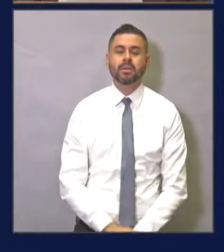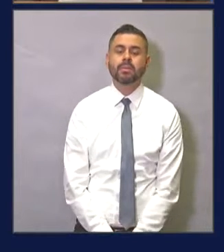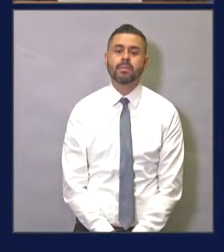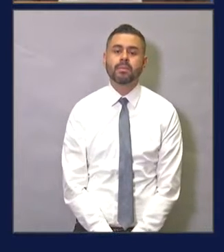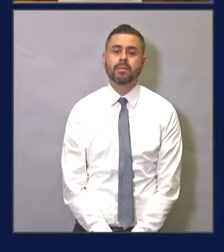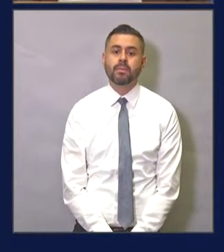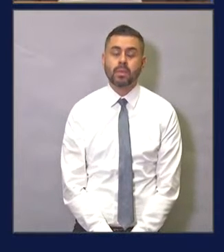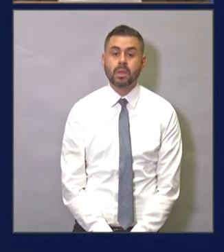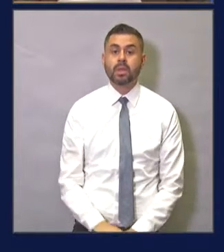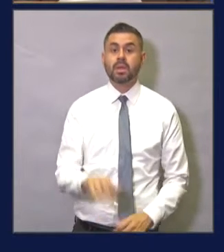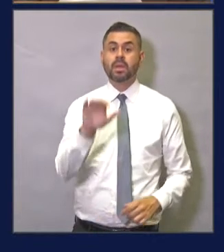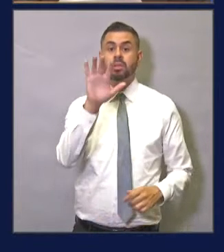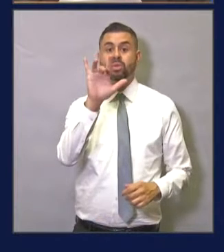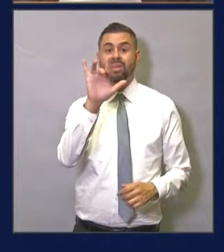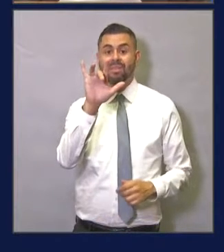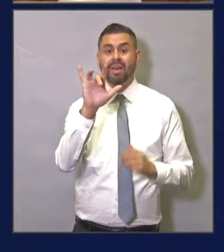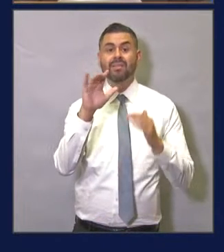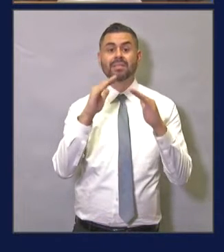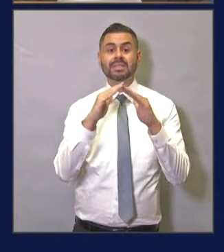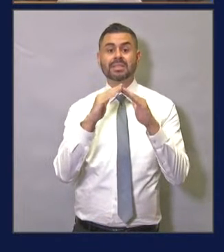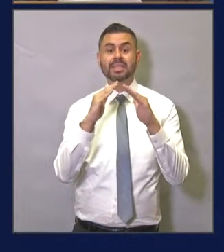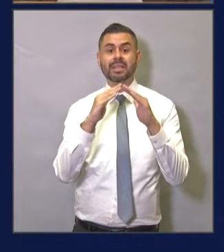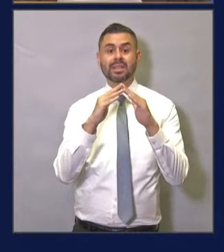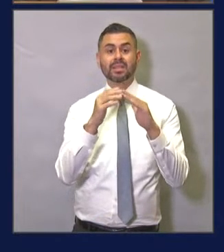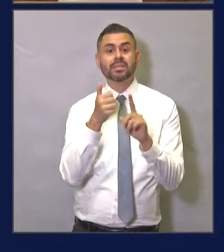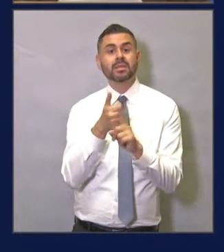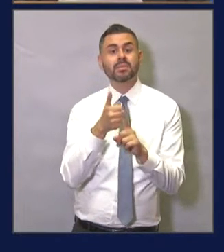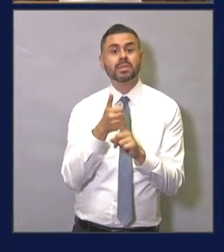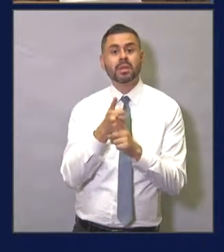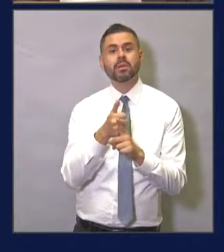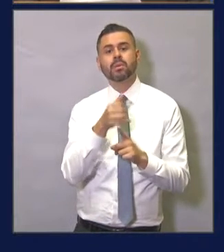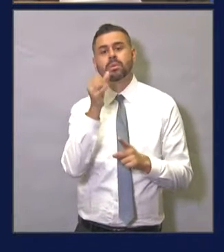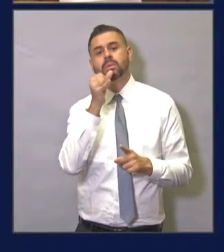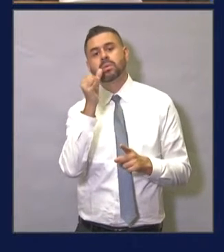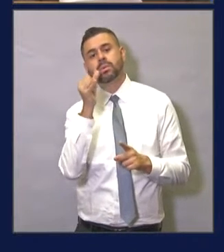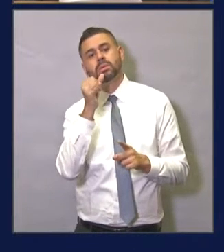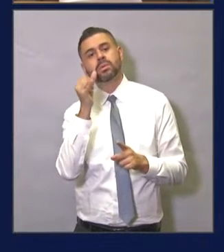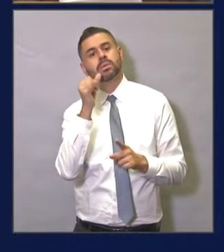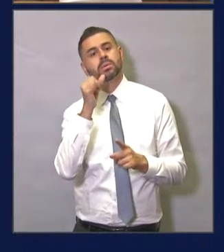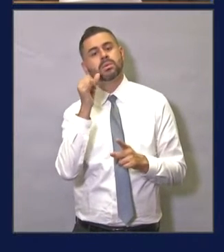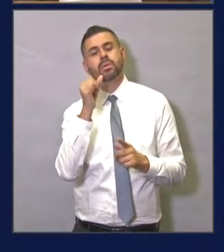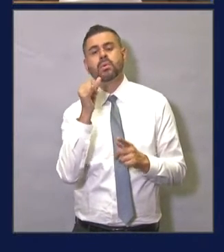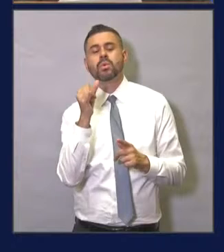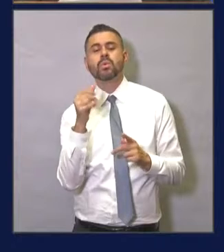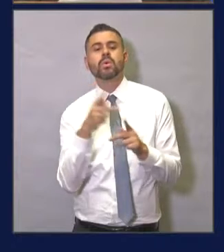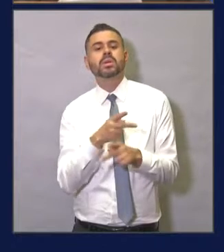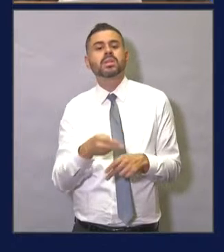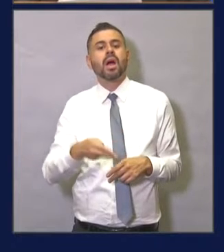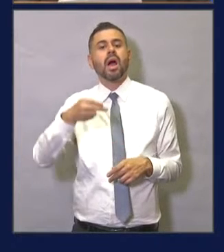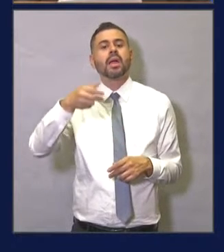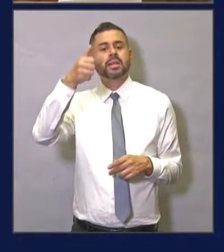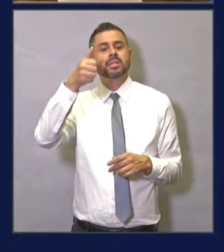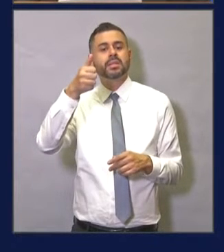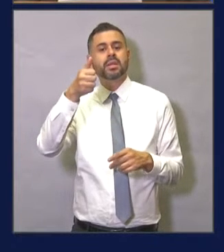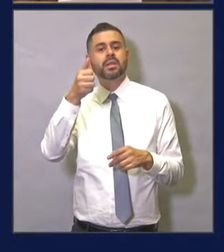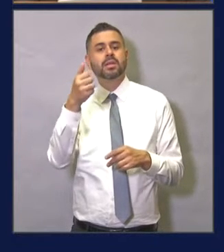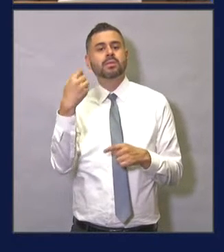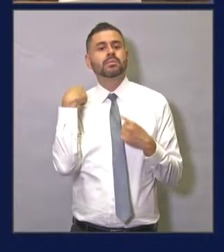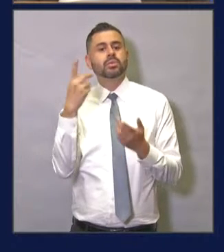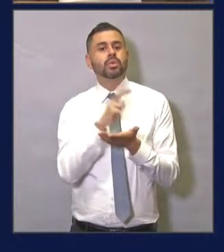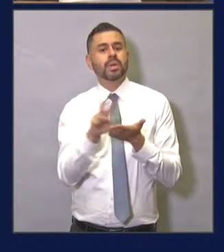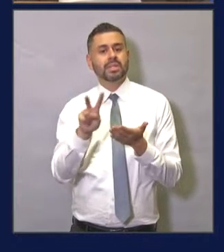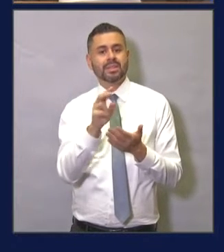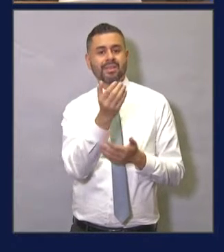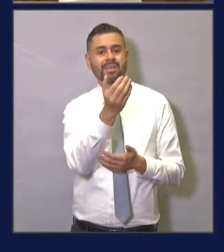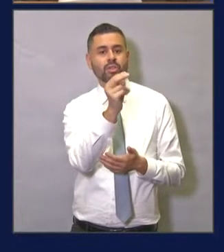las 25 comunidades que tuvieron la tasa más alta de aumento durante un periodo de 2 semanas, desde el 15 de